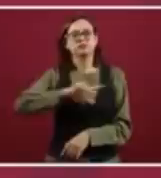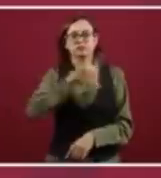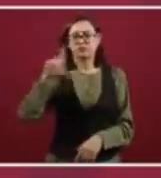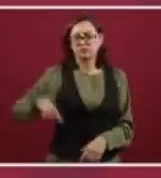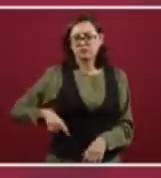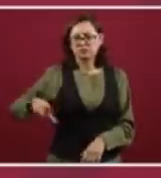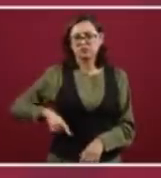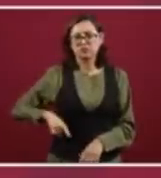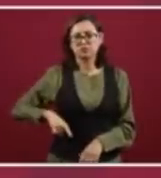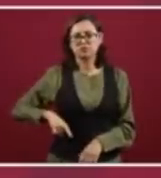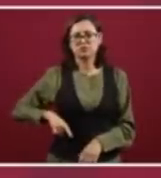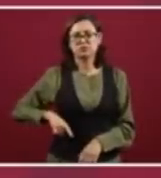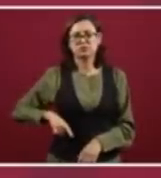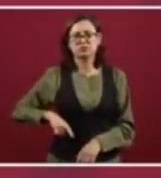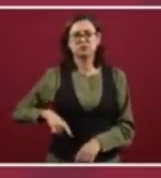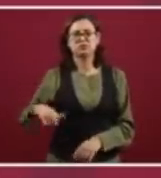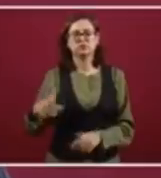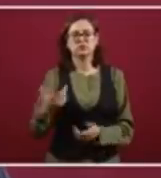apropiaba